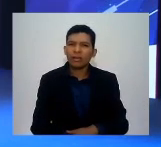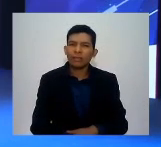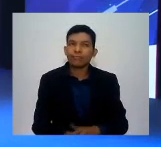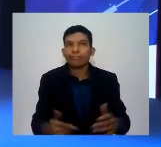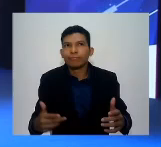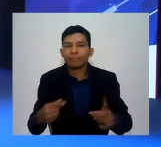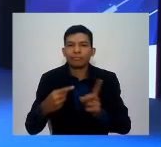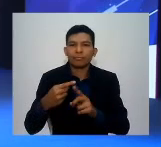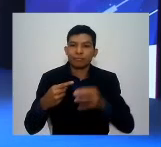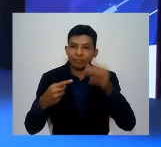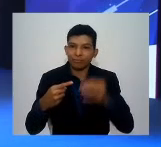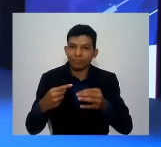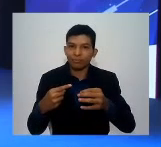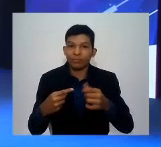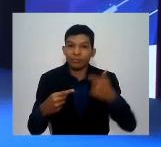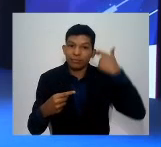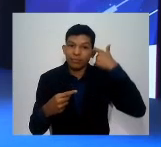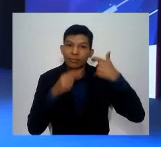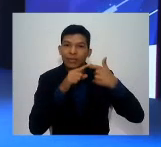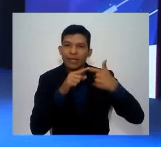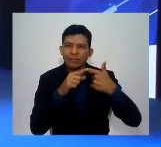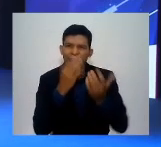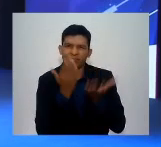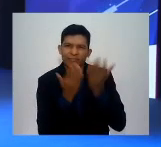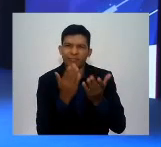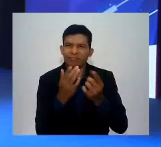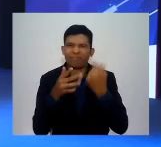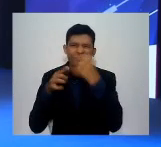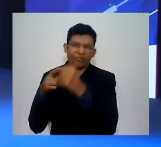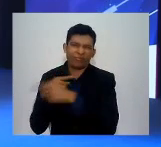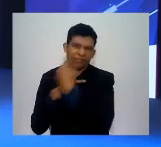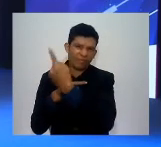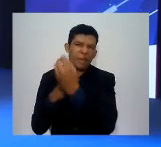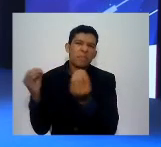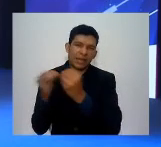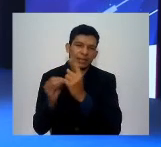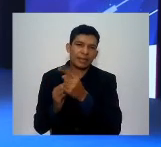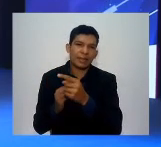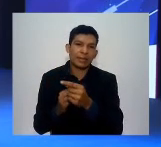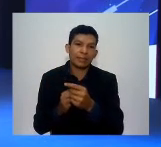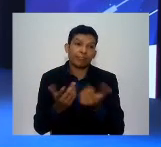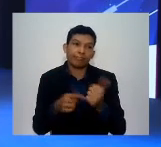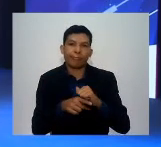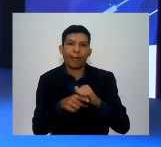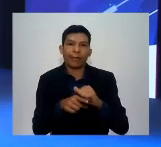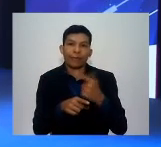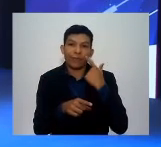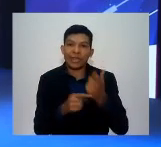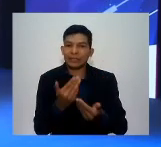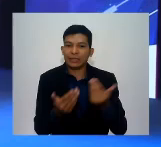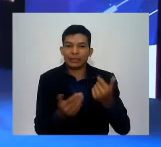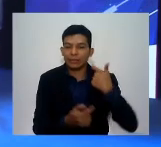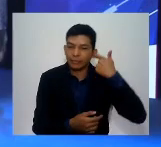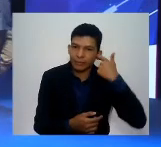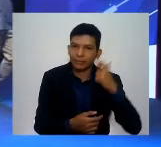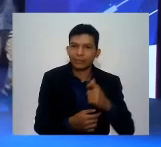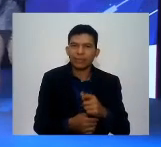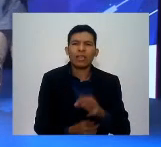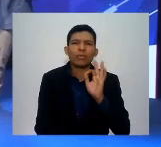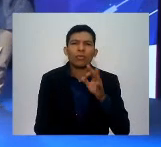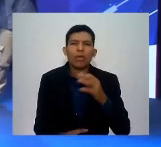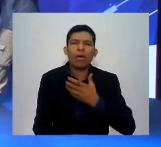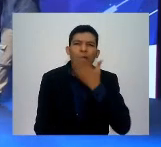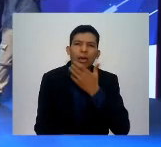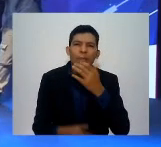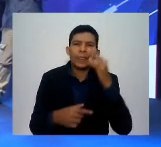las pistolas estas con que nos apuntan cuando entramos a toda parte, ¿no? Ya nos sentimos amenazados cada vez que entramos, porque alto ahí, y le ponen a